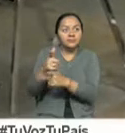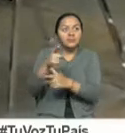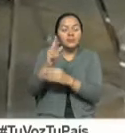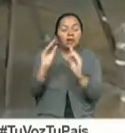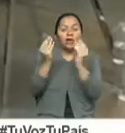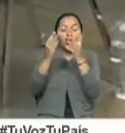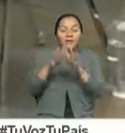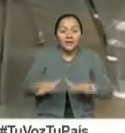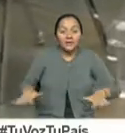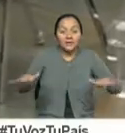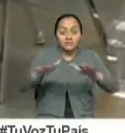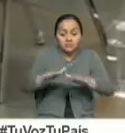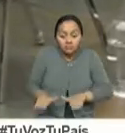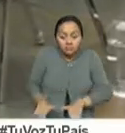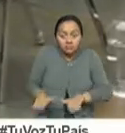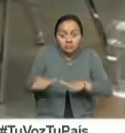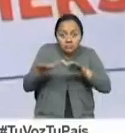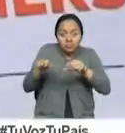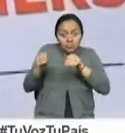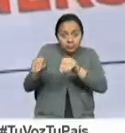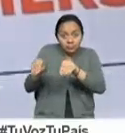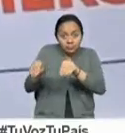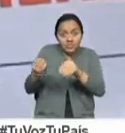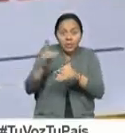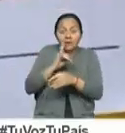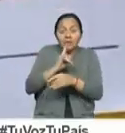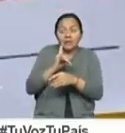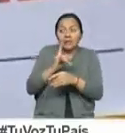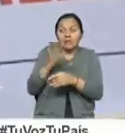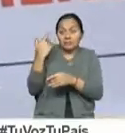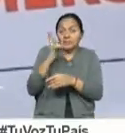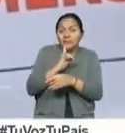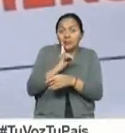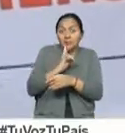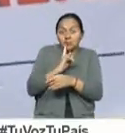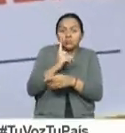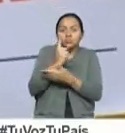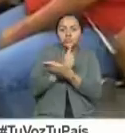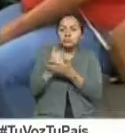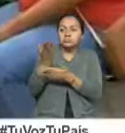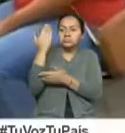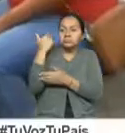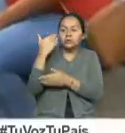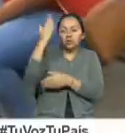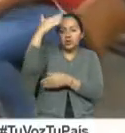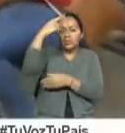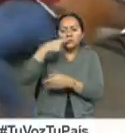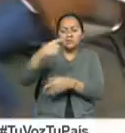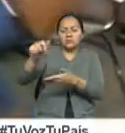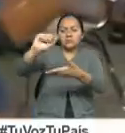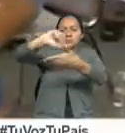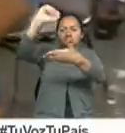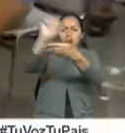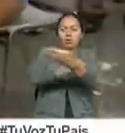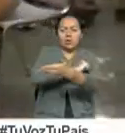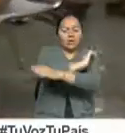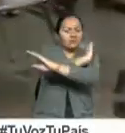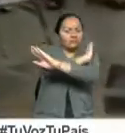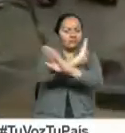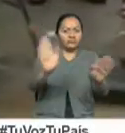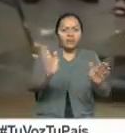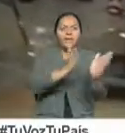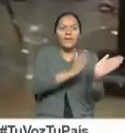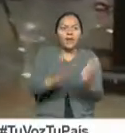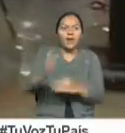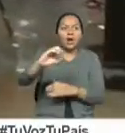jóvenes, criados y educados en Estados Unidos, quedó en el aire la semana pasada, cuando Trump decidió borrar de un plumazo el DACA, el programa que